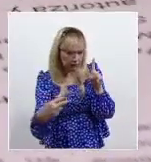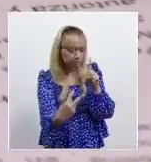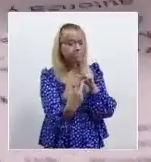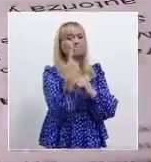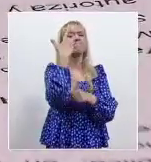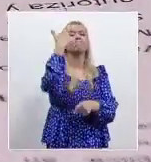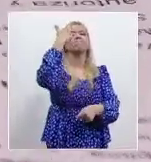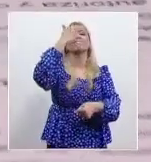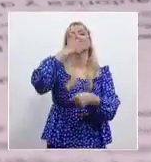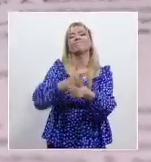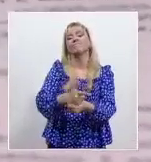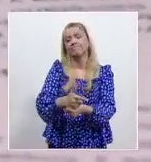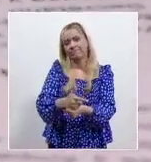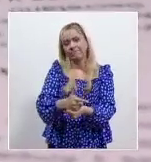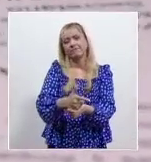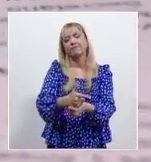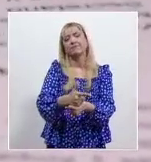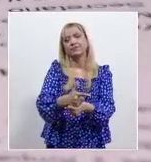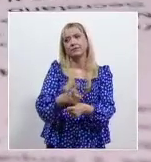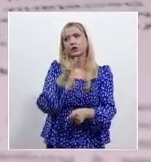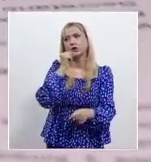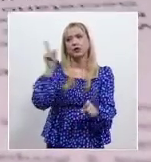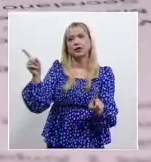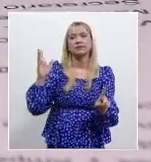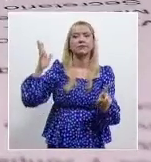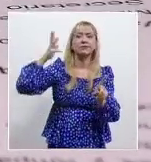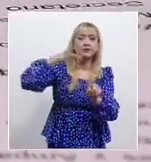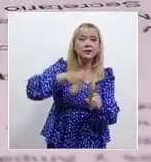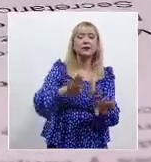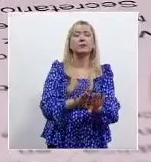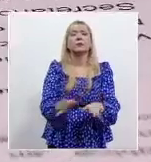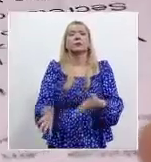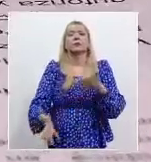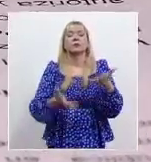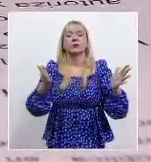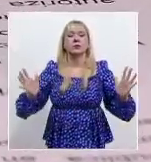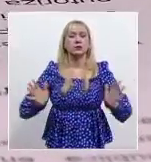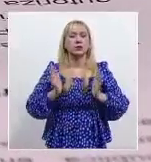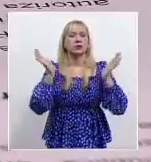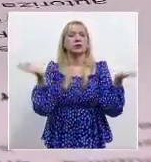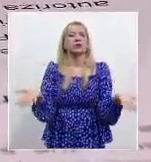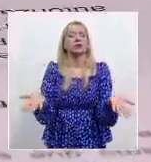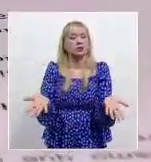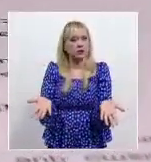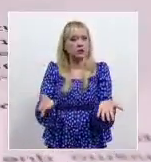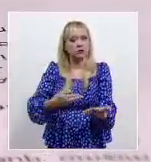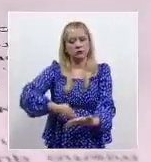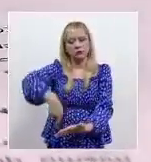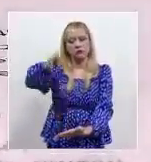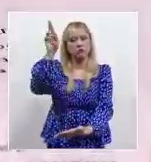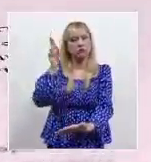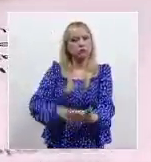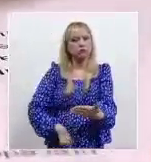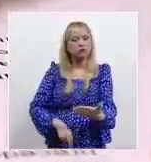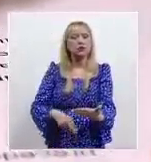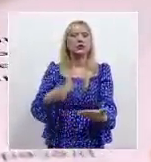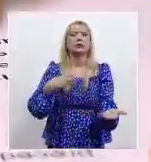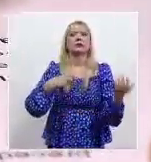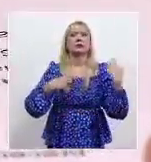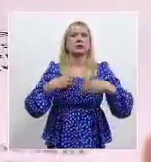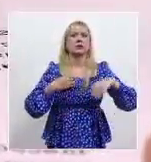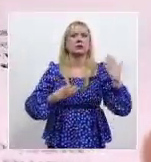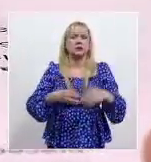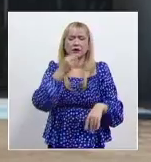y consideró que la violencia sexual tuvo como fin intimidarla y que accediera a firmar su declaración aceptando los delitos que